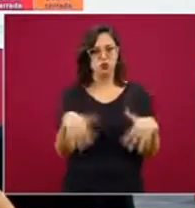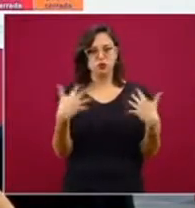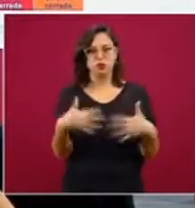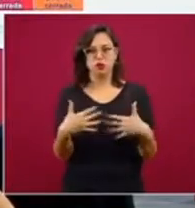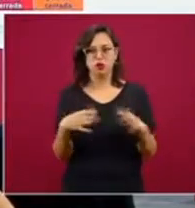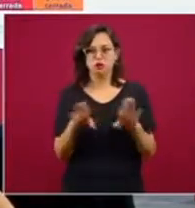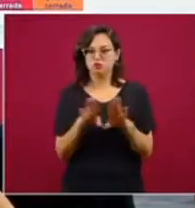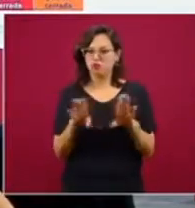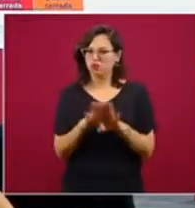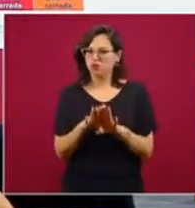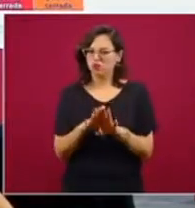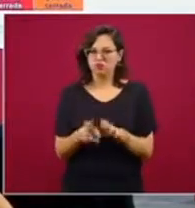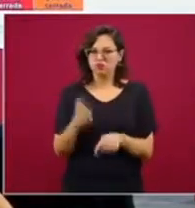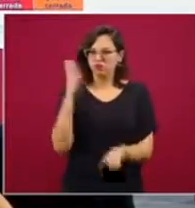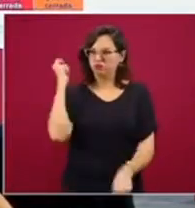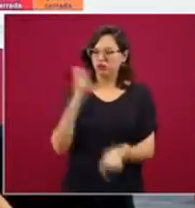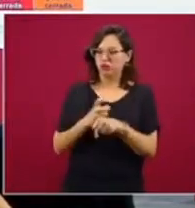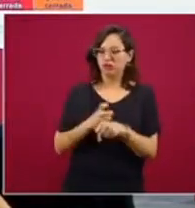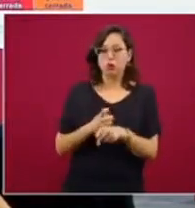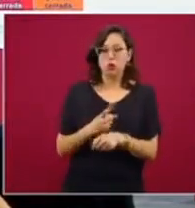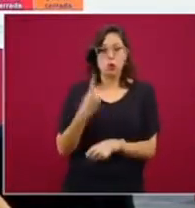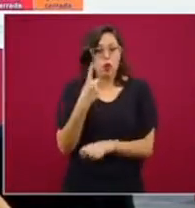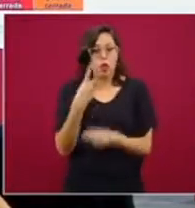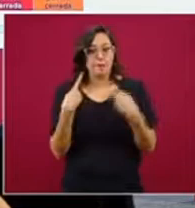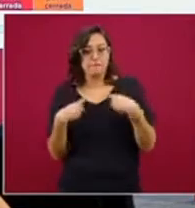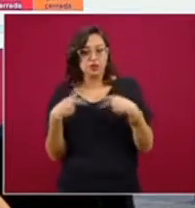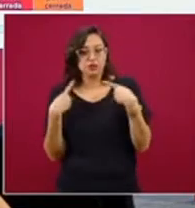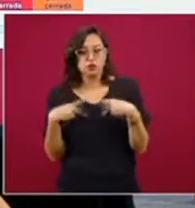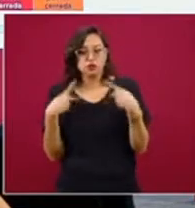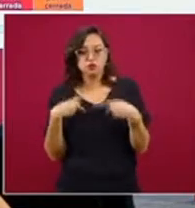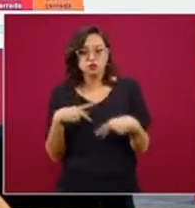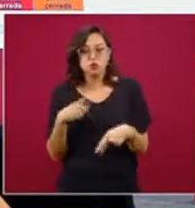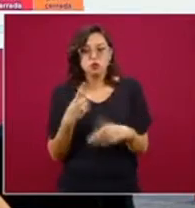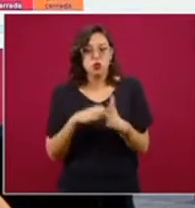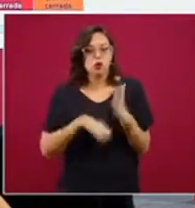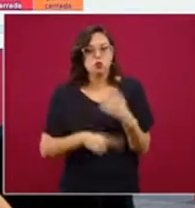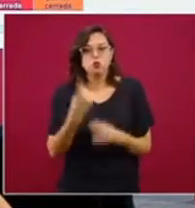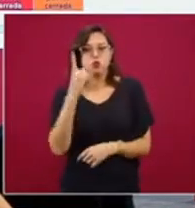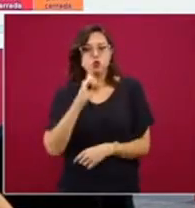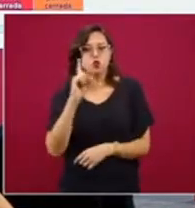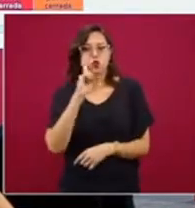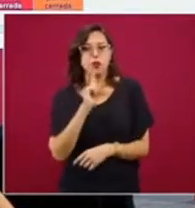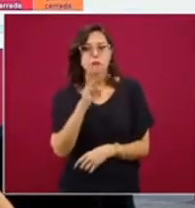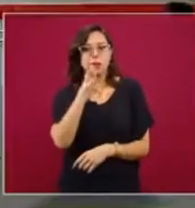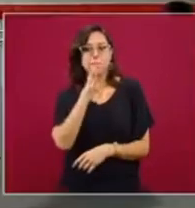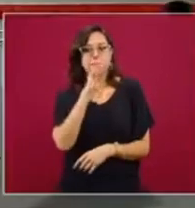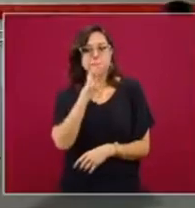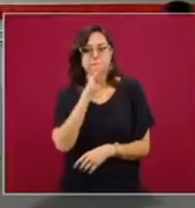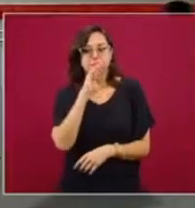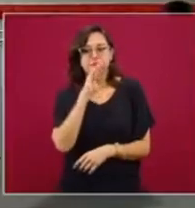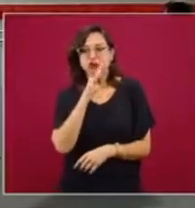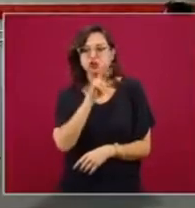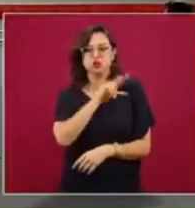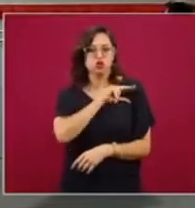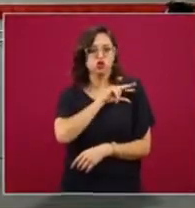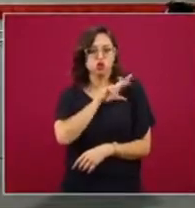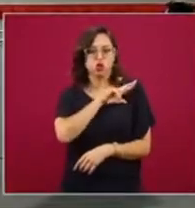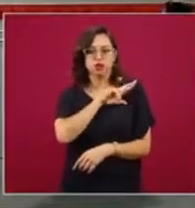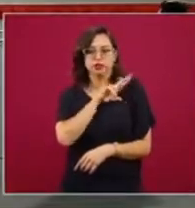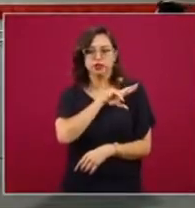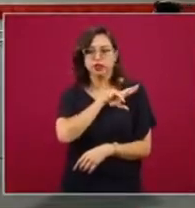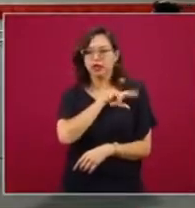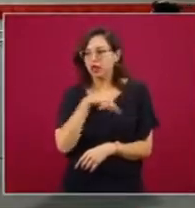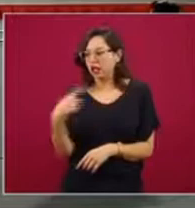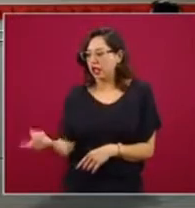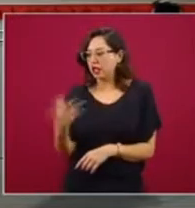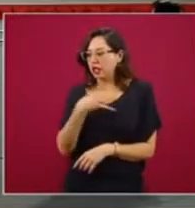la flexibilidad de que si hay una persona, una mamá por ejemplo, que es soltera y